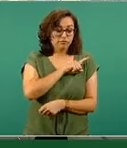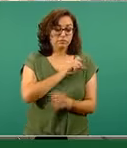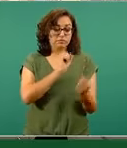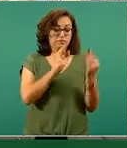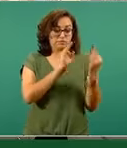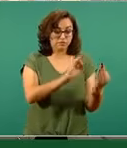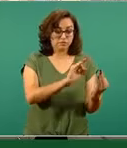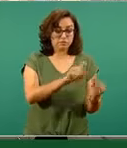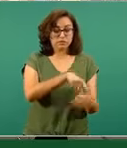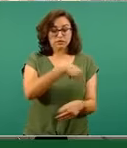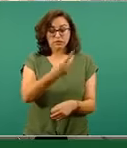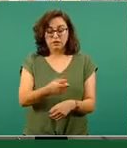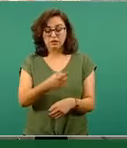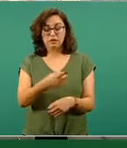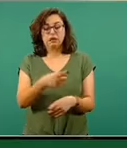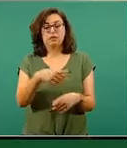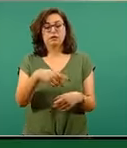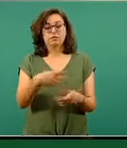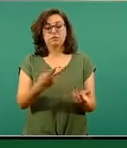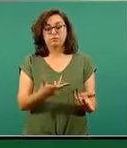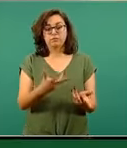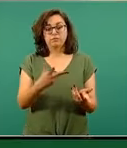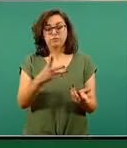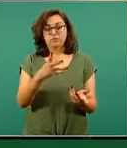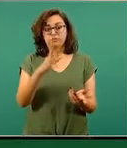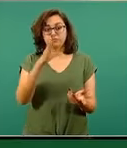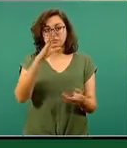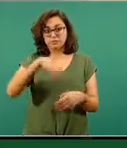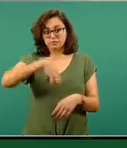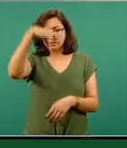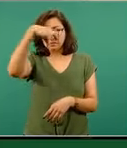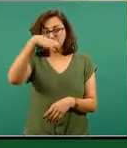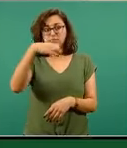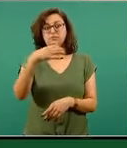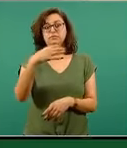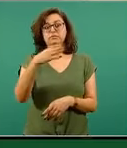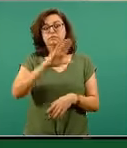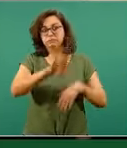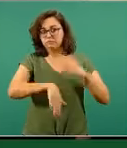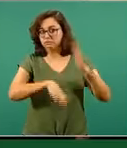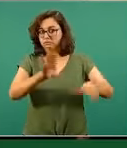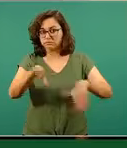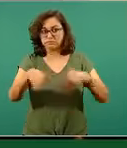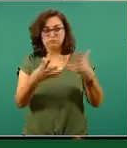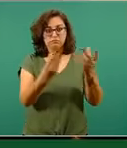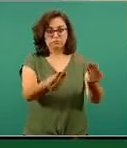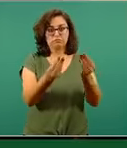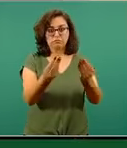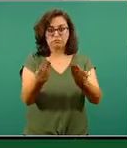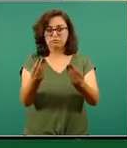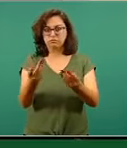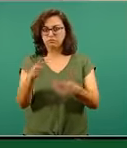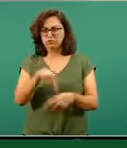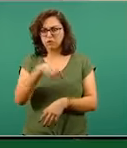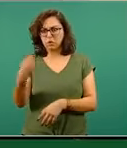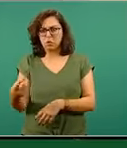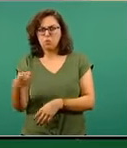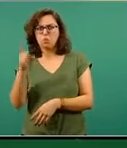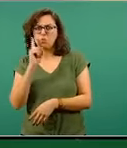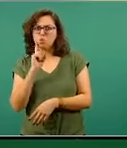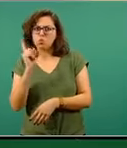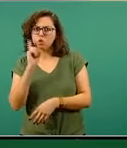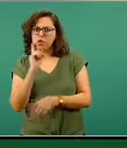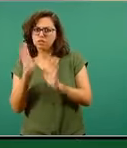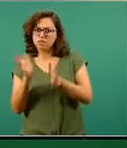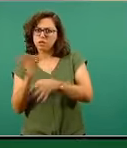segunda y después el mayor número de fallecimientos, hablando de personas adultas mayores, nos queda la duda si, por ejemplo, las